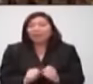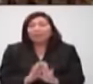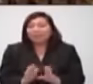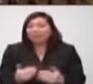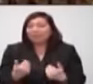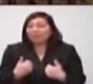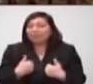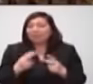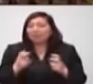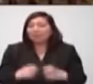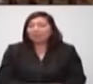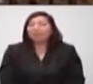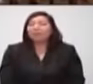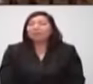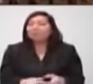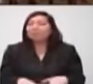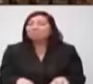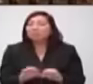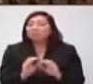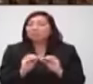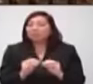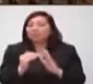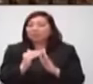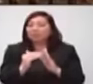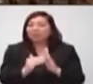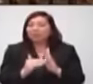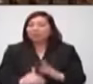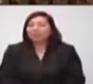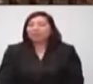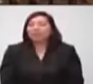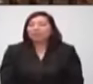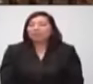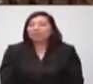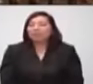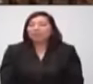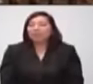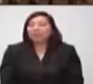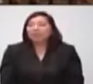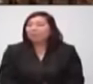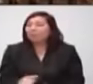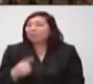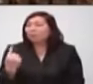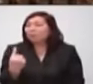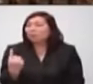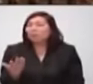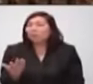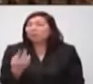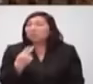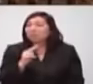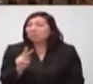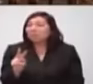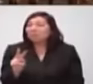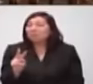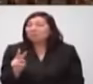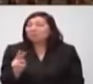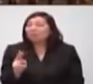gestión y creo que es un tema bien importante para poner en la agenda del Congreso. Pero no está solitario, sino ustedes lo han visto que está